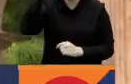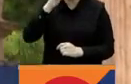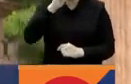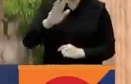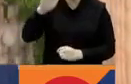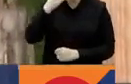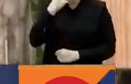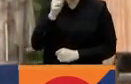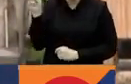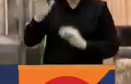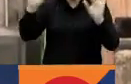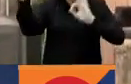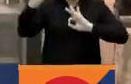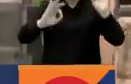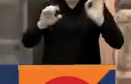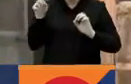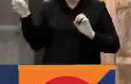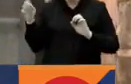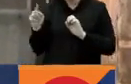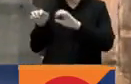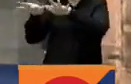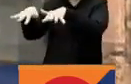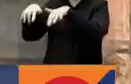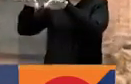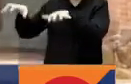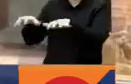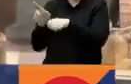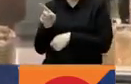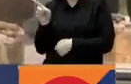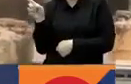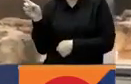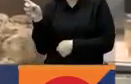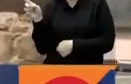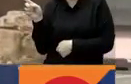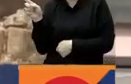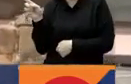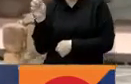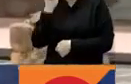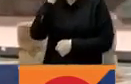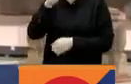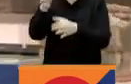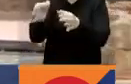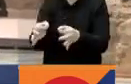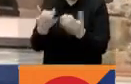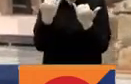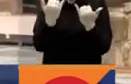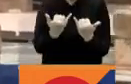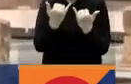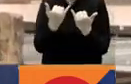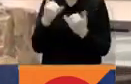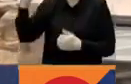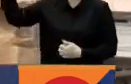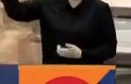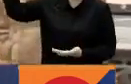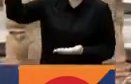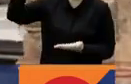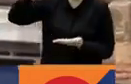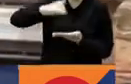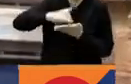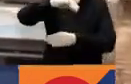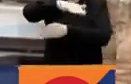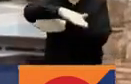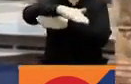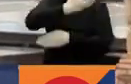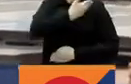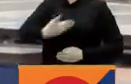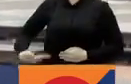los preparativos para iniciar esta conmemoración que se realizará mañana. Hoy hay diversas actividades. El presidente estará llegando al final de la tarde